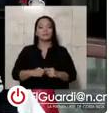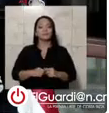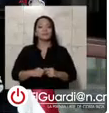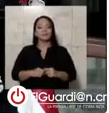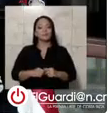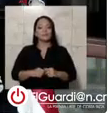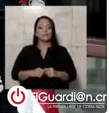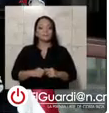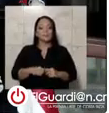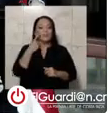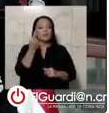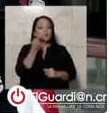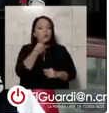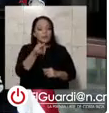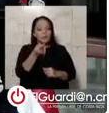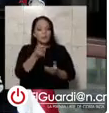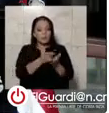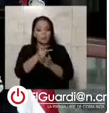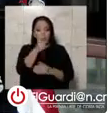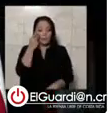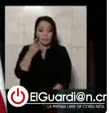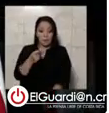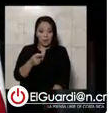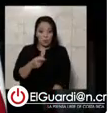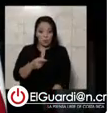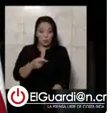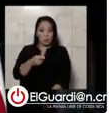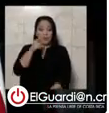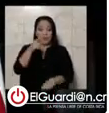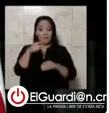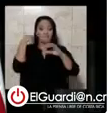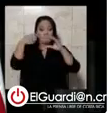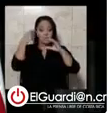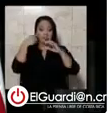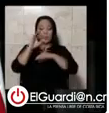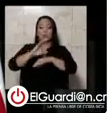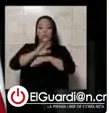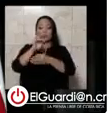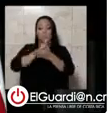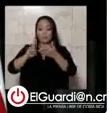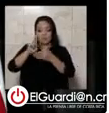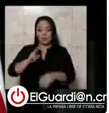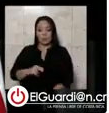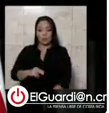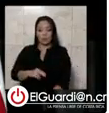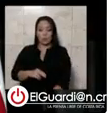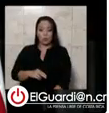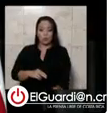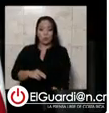decirlo en plata blanca, lo que ustedes vieron fue un video del Consejo Universitario del TEC y